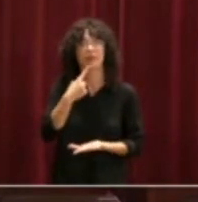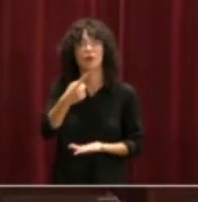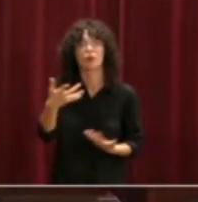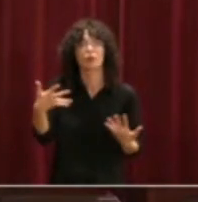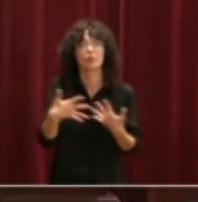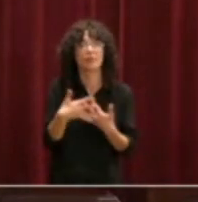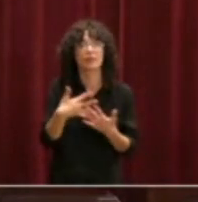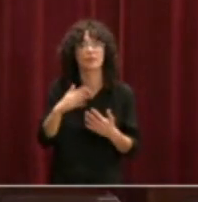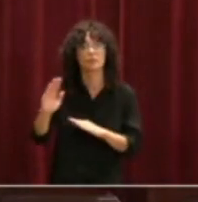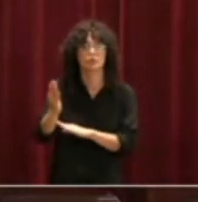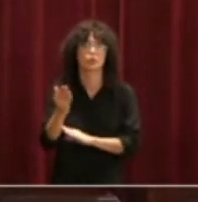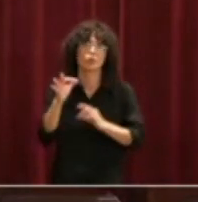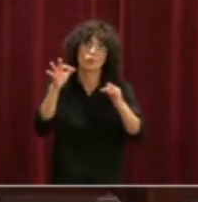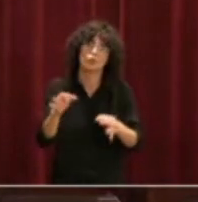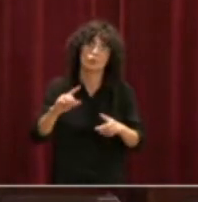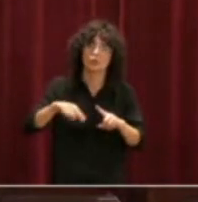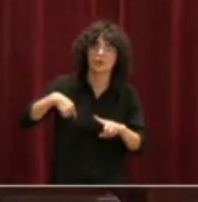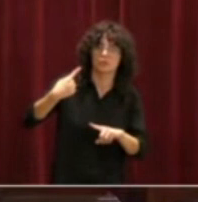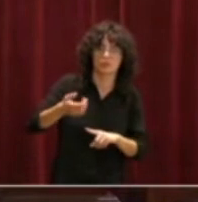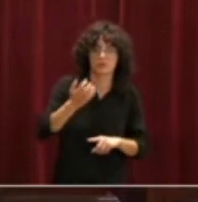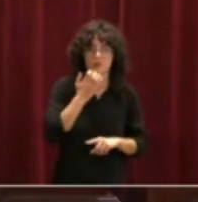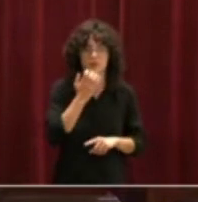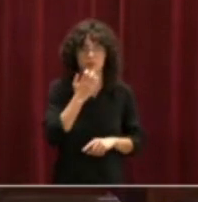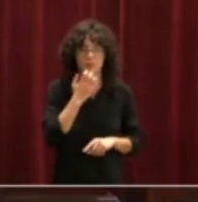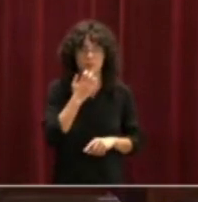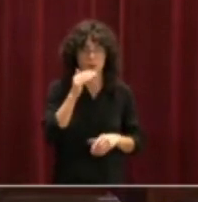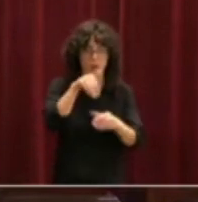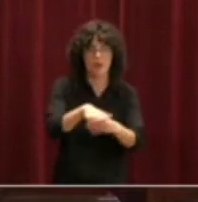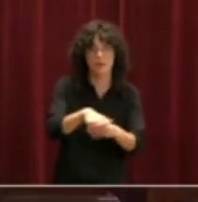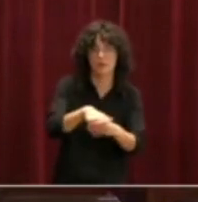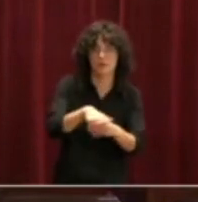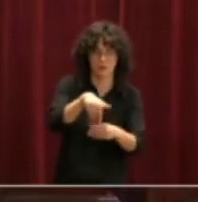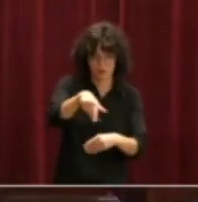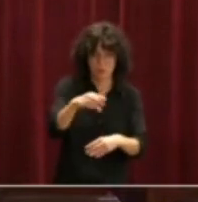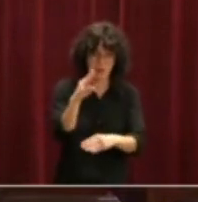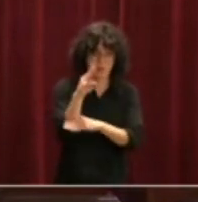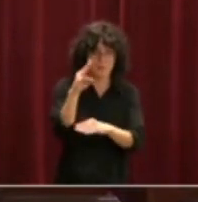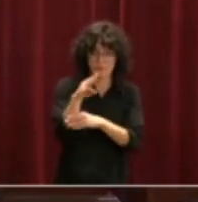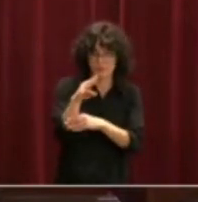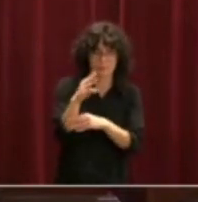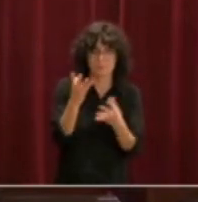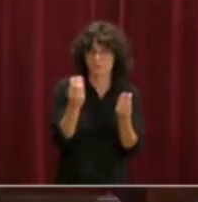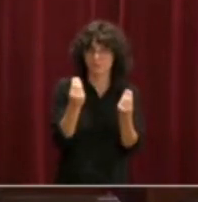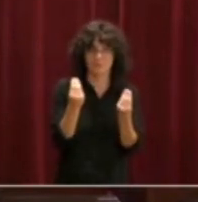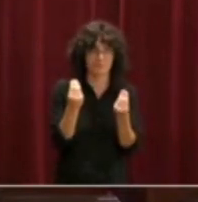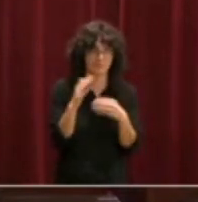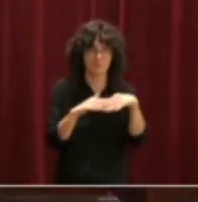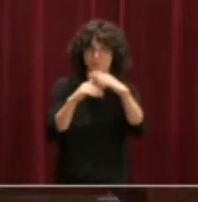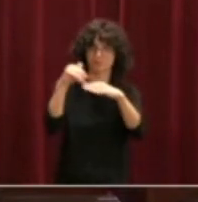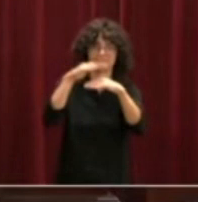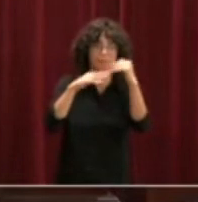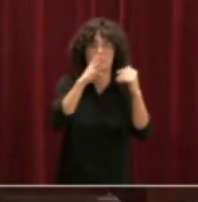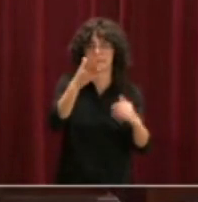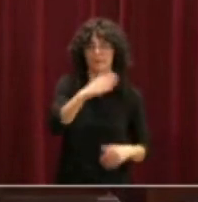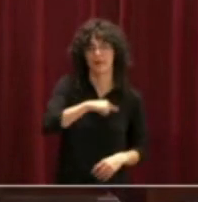produce después de que las funciones encomendadas de este parlamento hayan sido usurpadas en multitud de ocasiones por la señora armengol